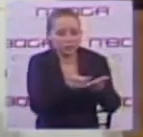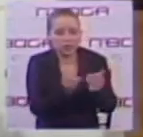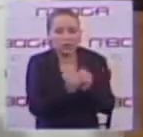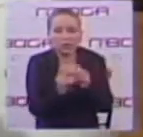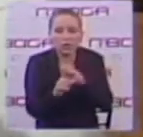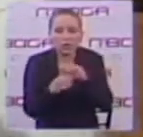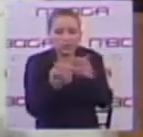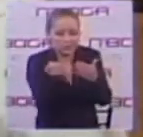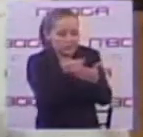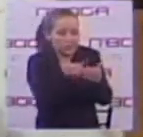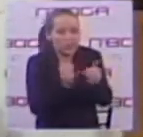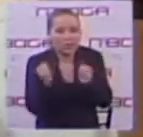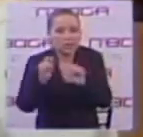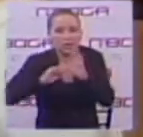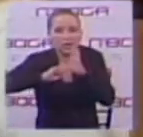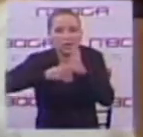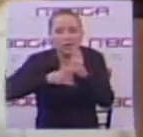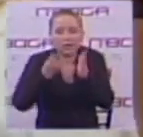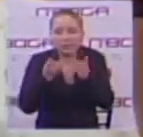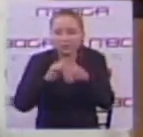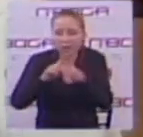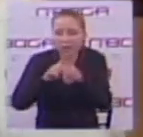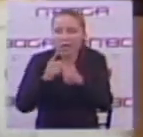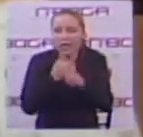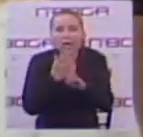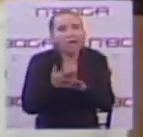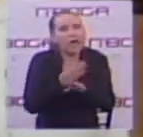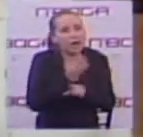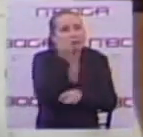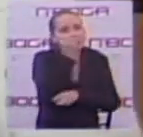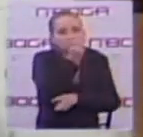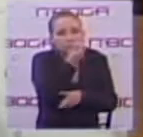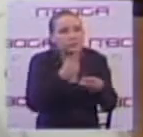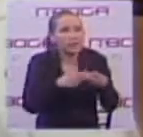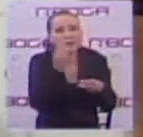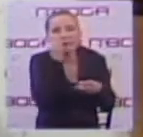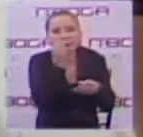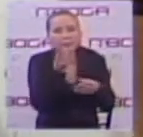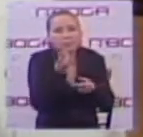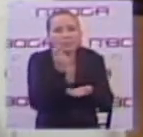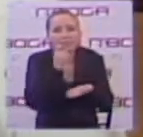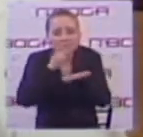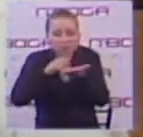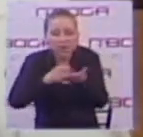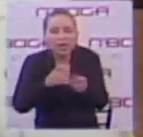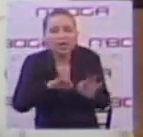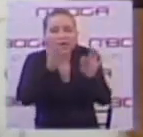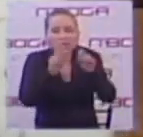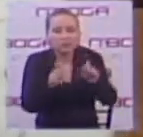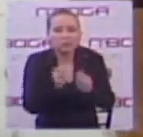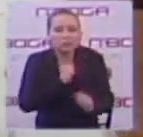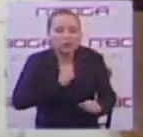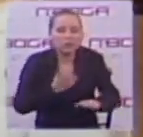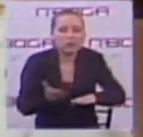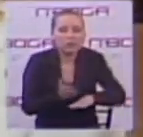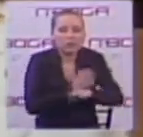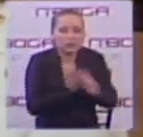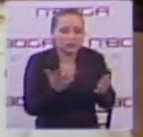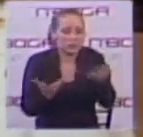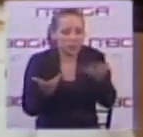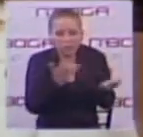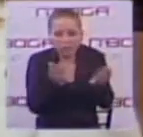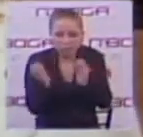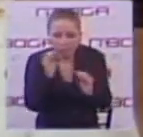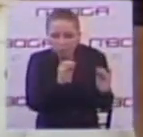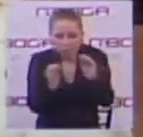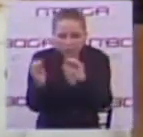un dibujo, hemos conversado con el arquitecto Hoyos, él dice sí, las flores son de la época, las piedras son de la época, la tela es de la época. Todo ha sido un ir